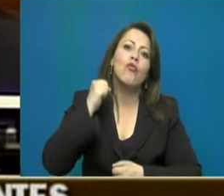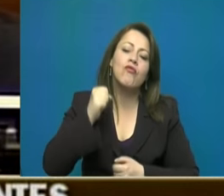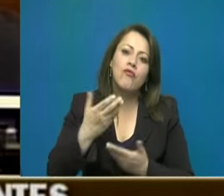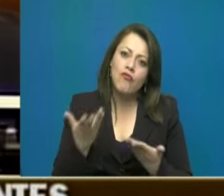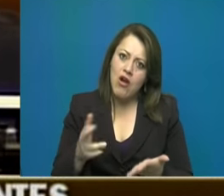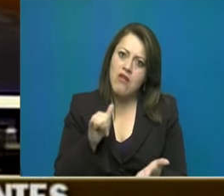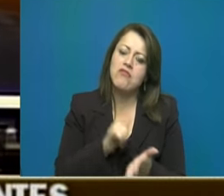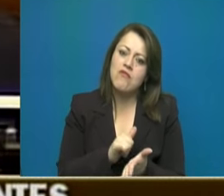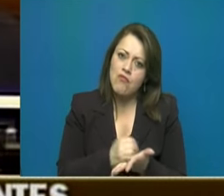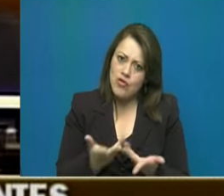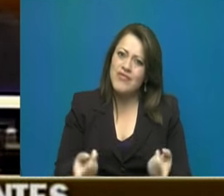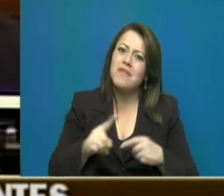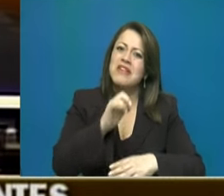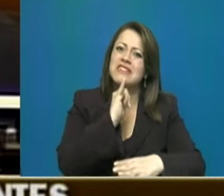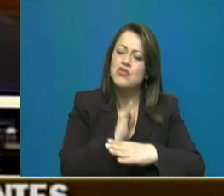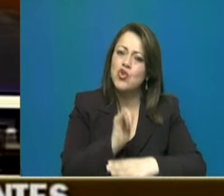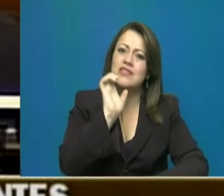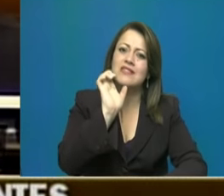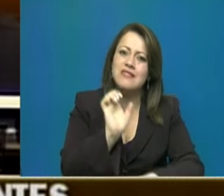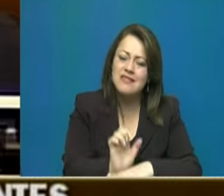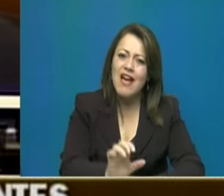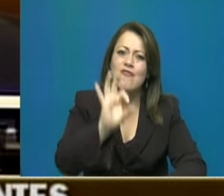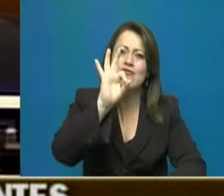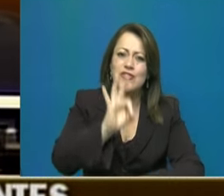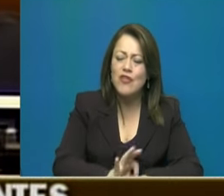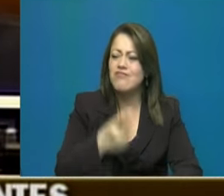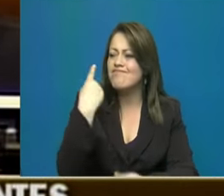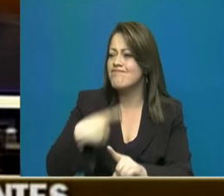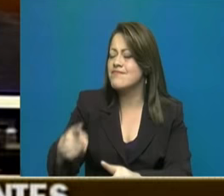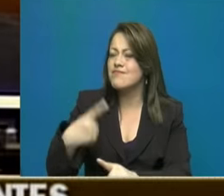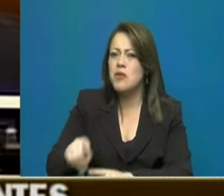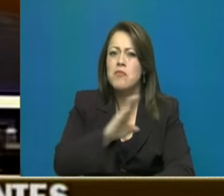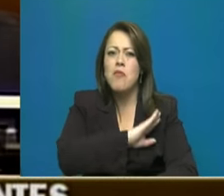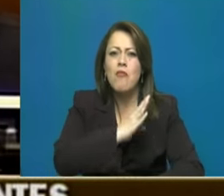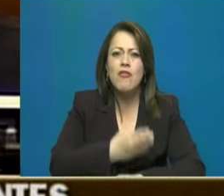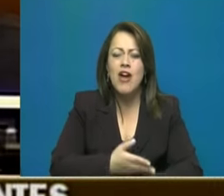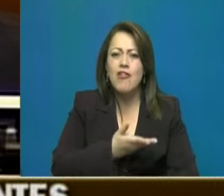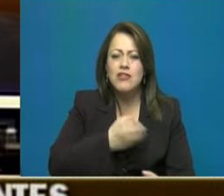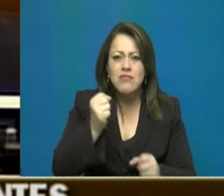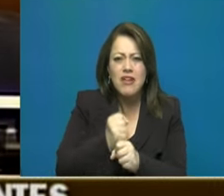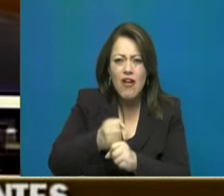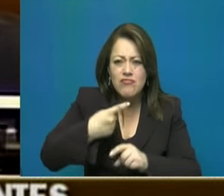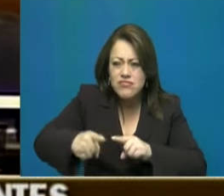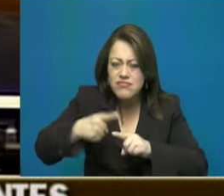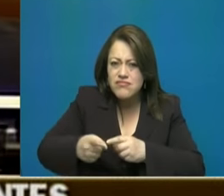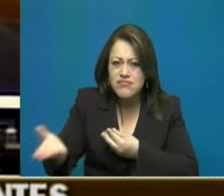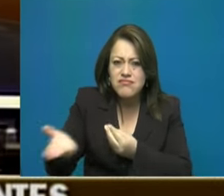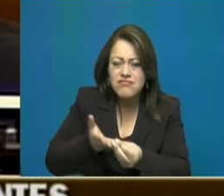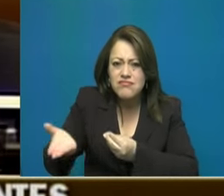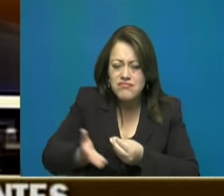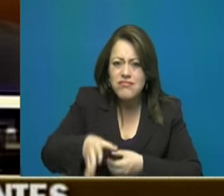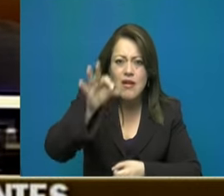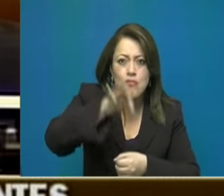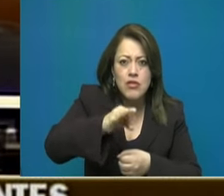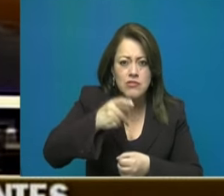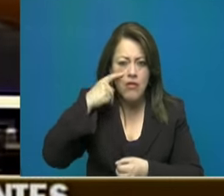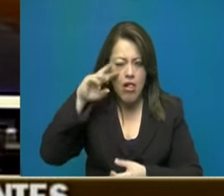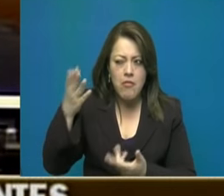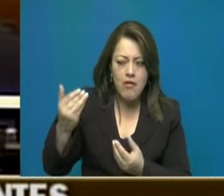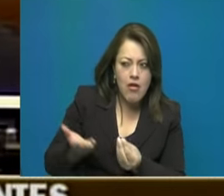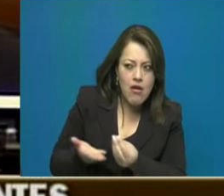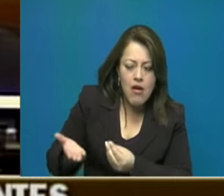utilizan las instituciones, que utilizan su cargo, que utilizan su poder, que utilizan sus puestos, que utilizan los recursos públicos de las